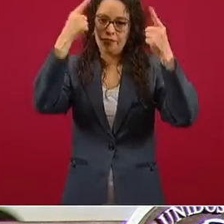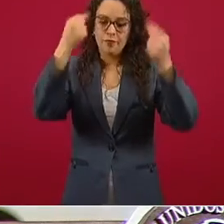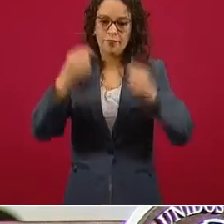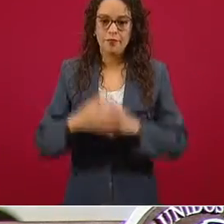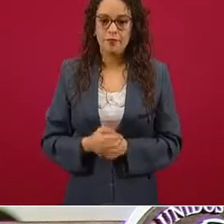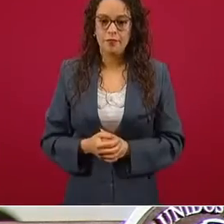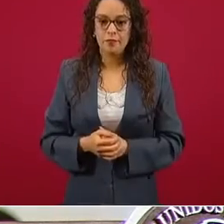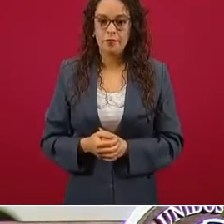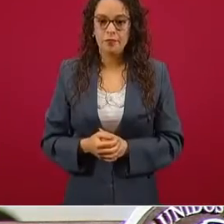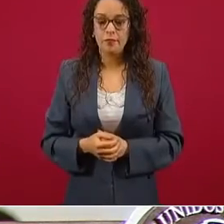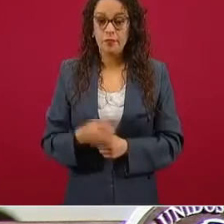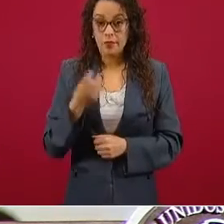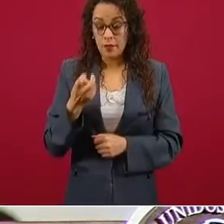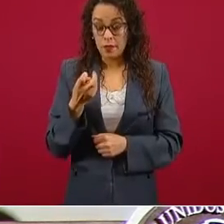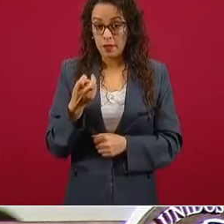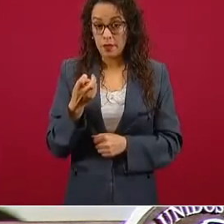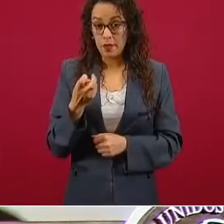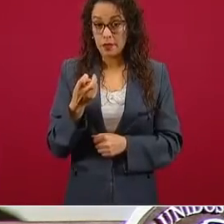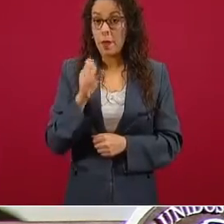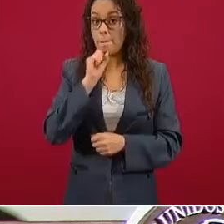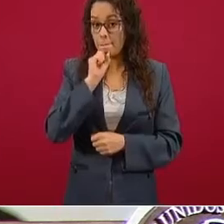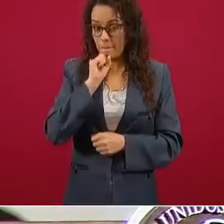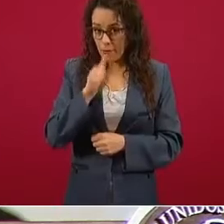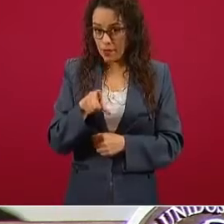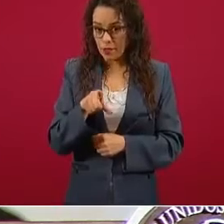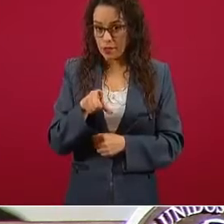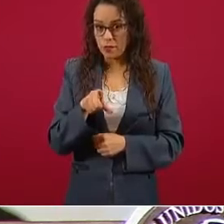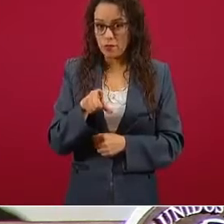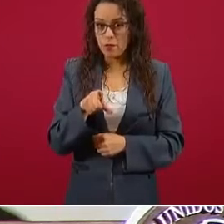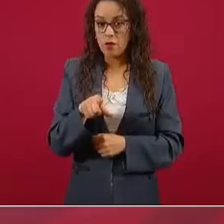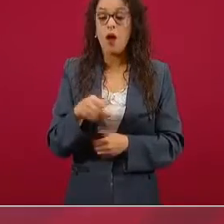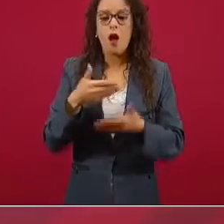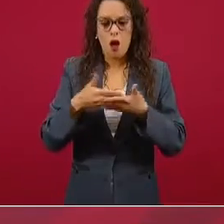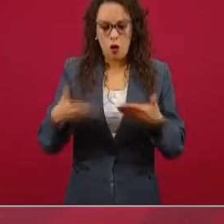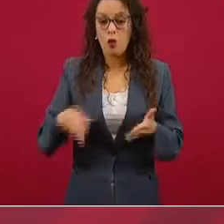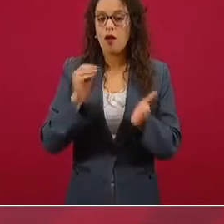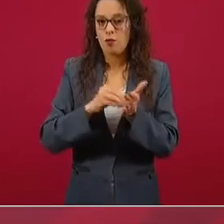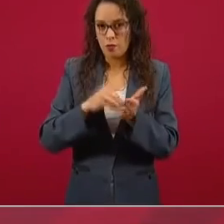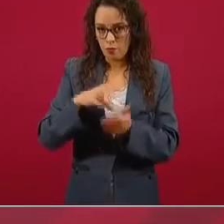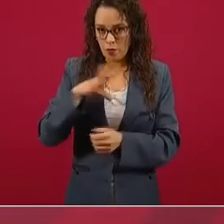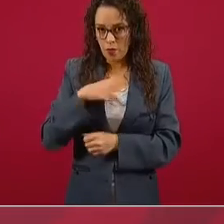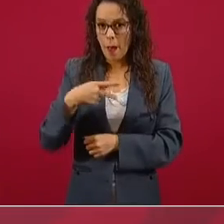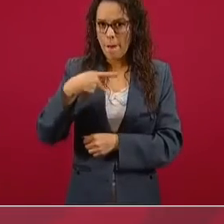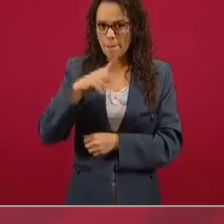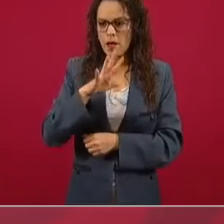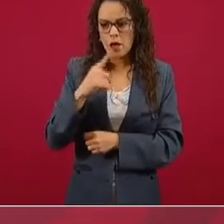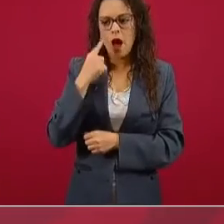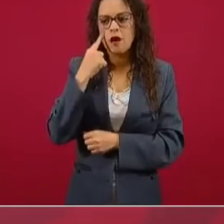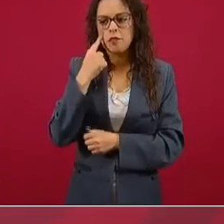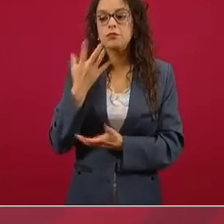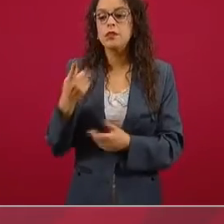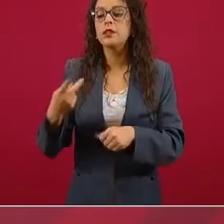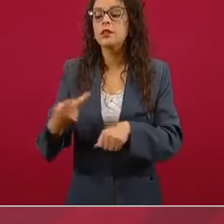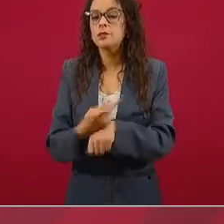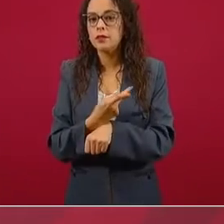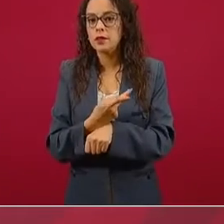sigue pasando, aunque ya se está atendiendo, con las especialidades.